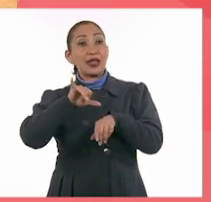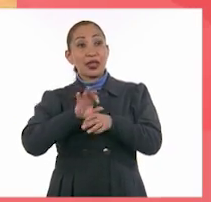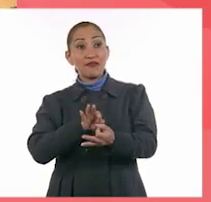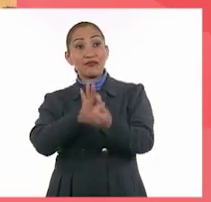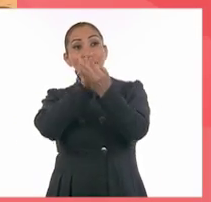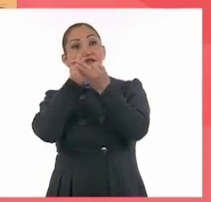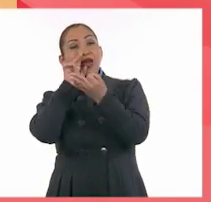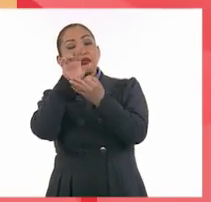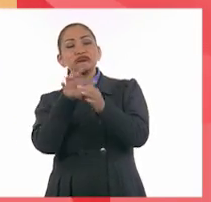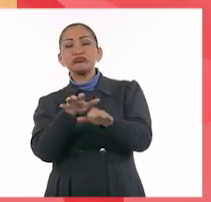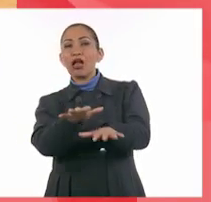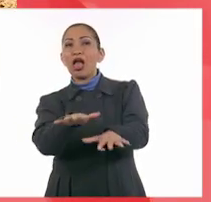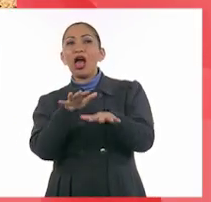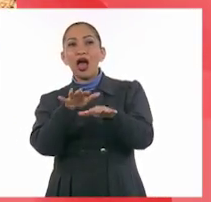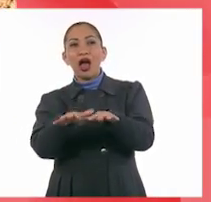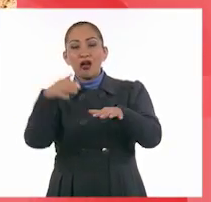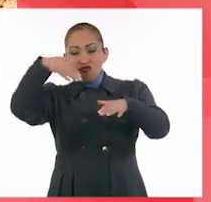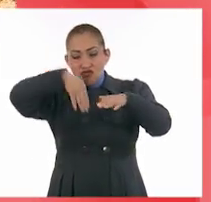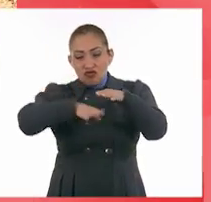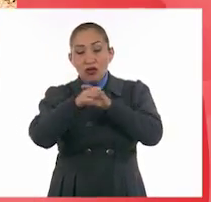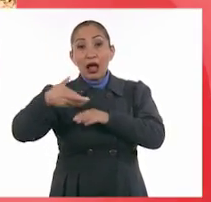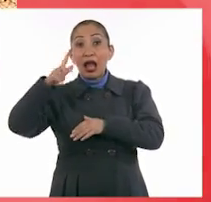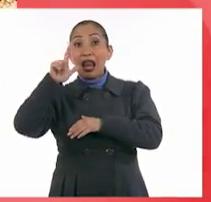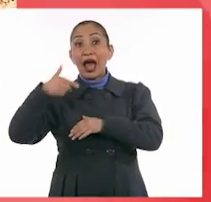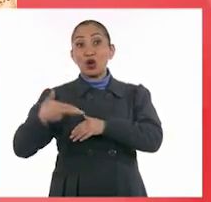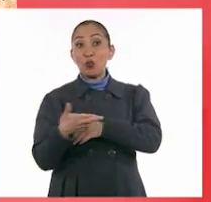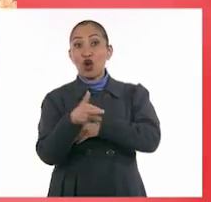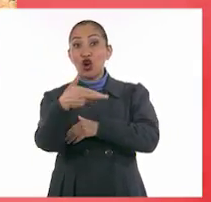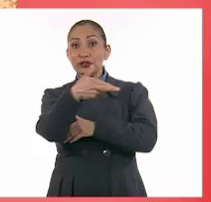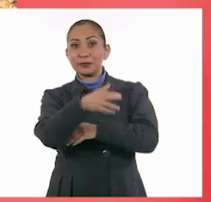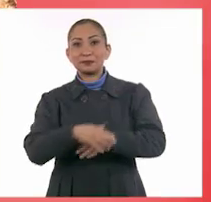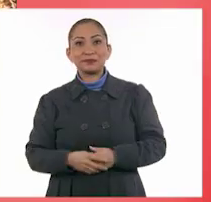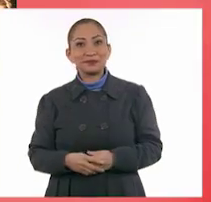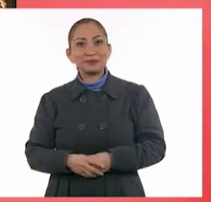a mí están los imponentes acantilados de La Rumorosa.